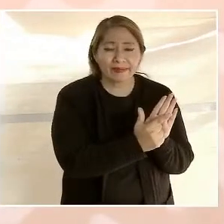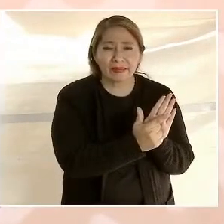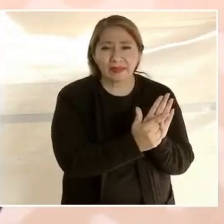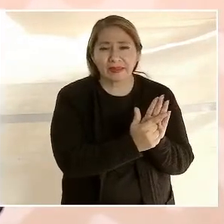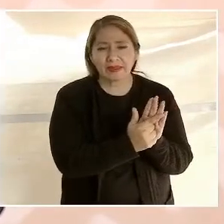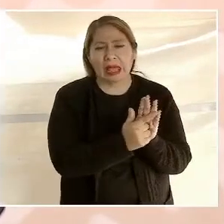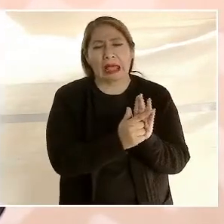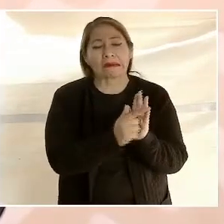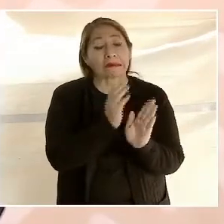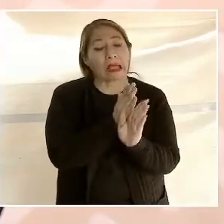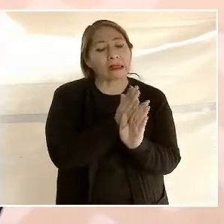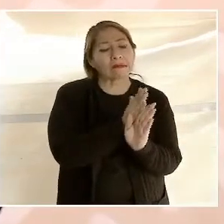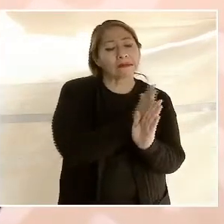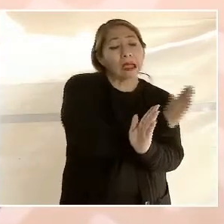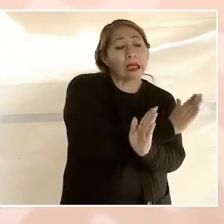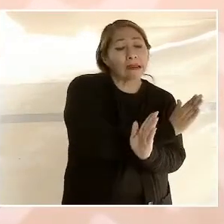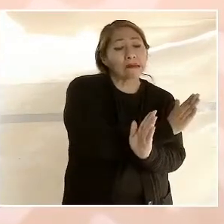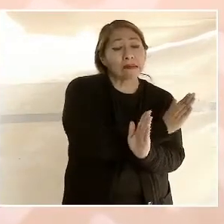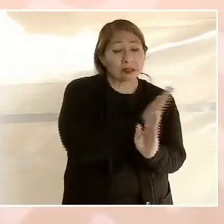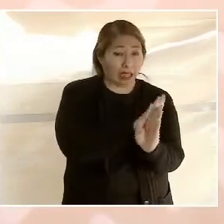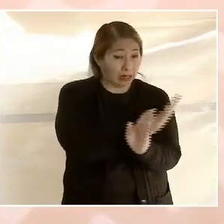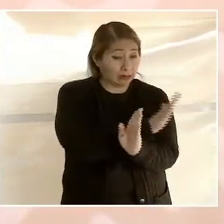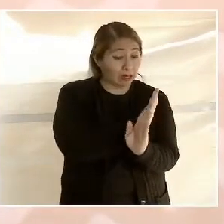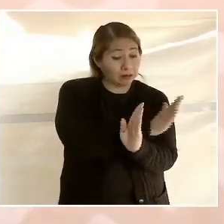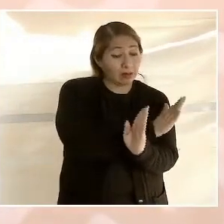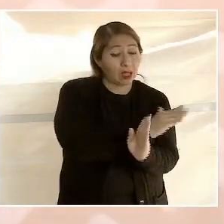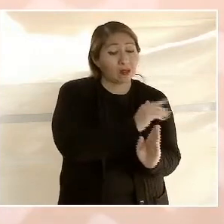vulnerada por el golpe de Estado